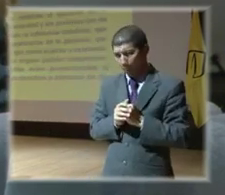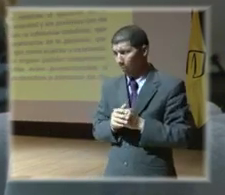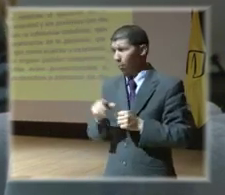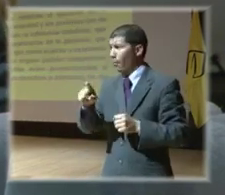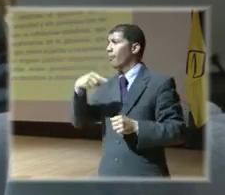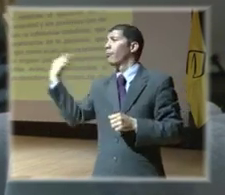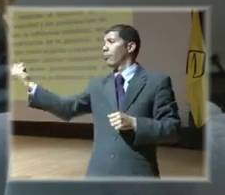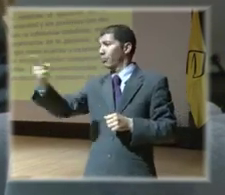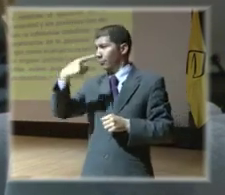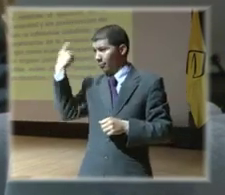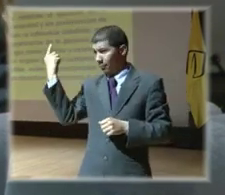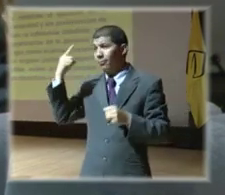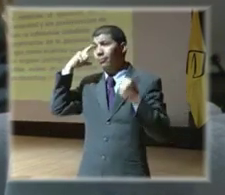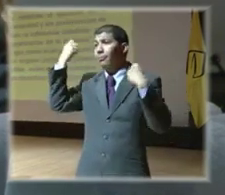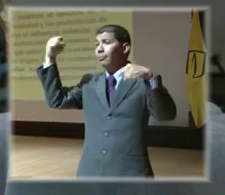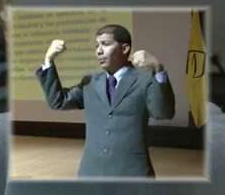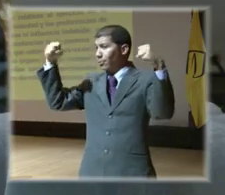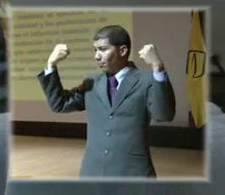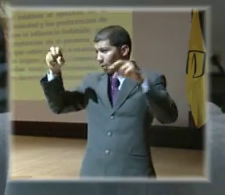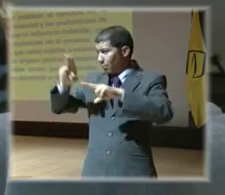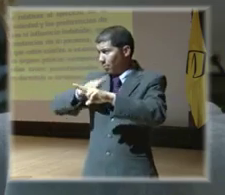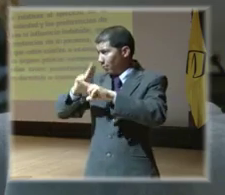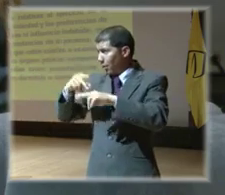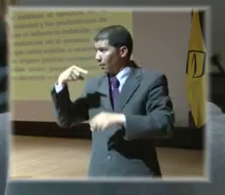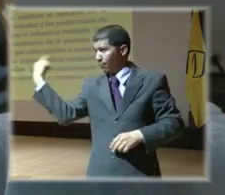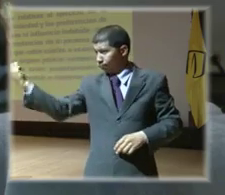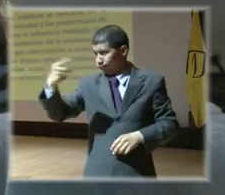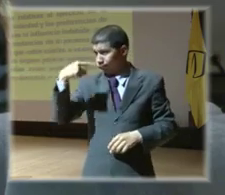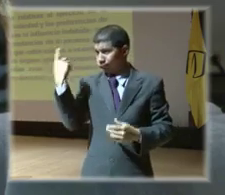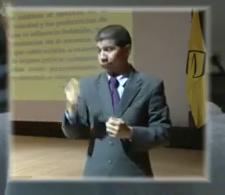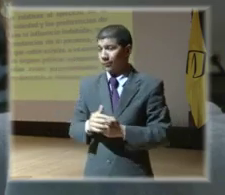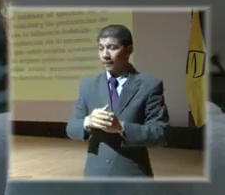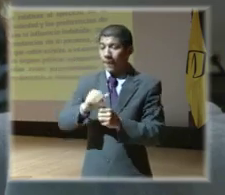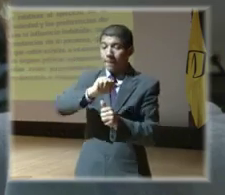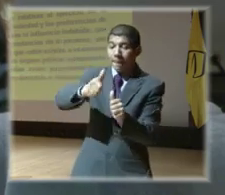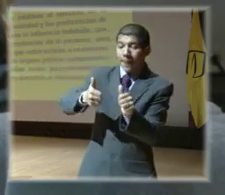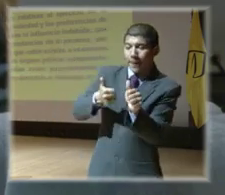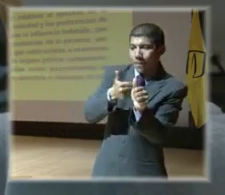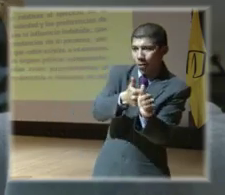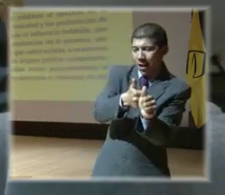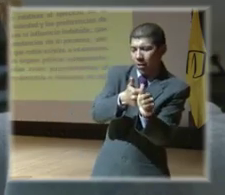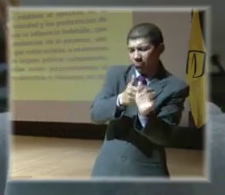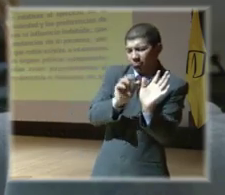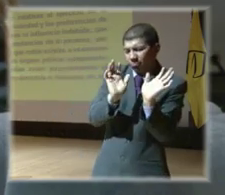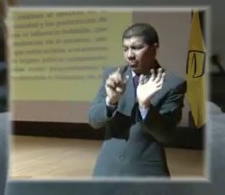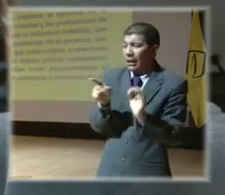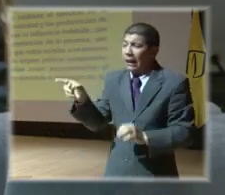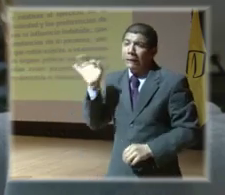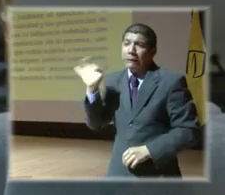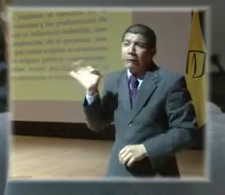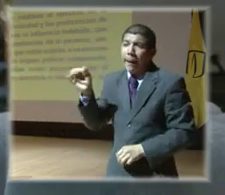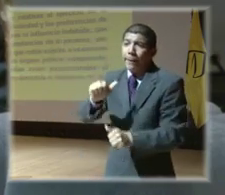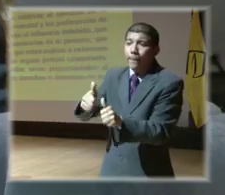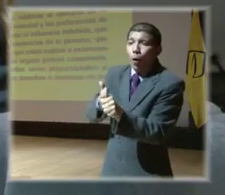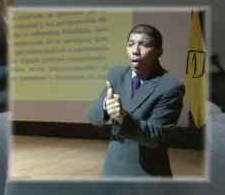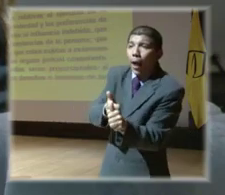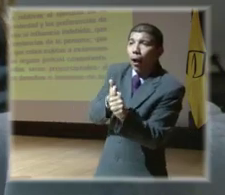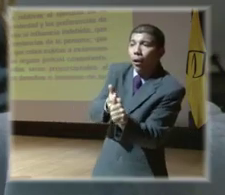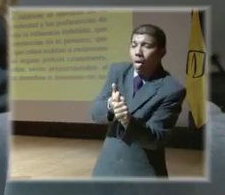si no se ejerce y no se desarrolla este modelo de apoyo, va a ser mucho más preocupante. Porque si la persona ha vivido toda su vida